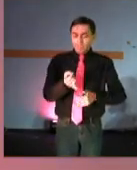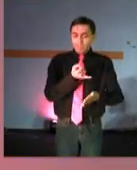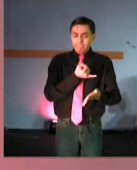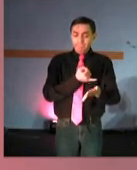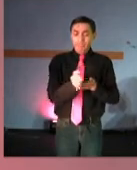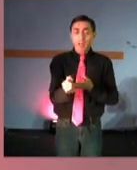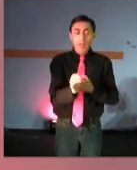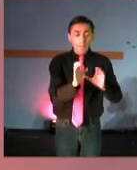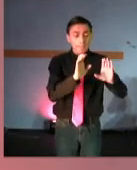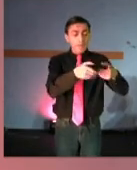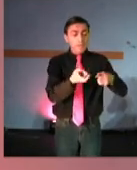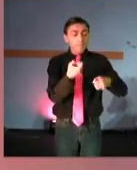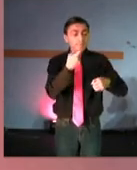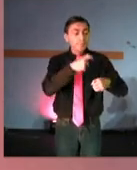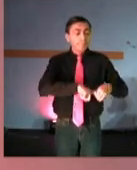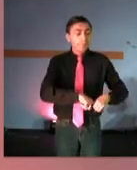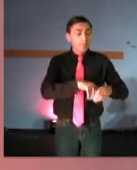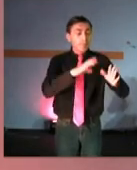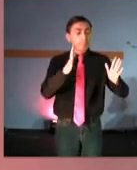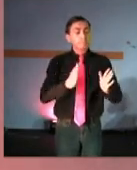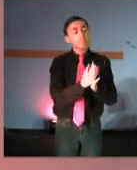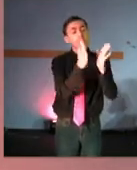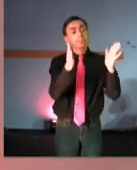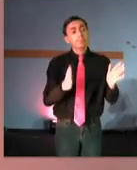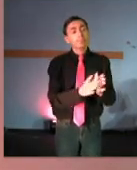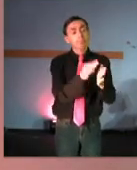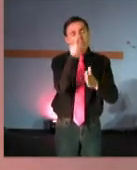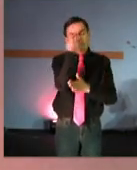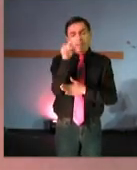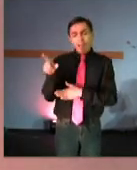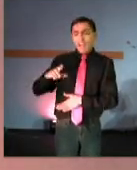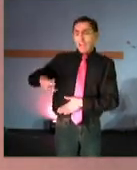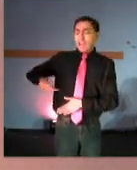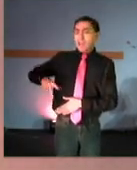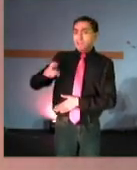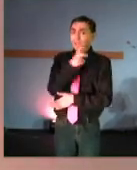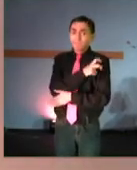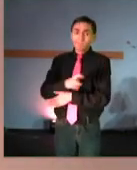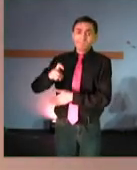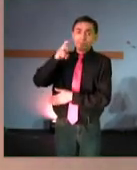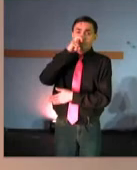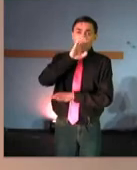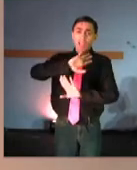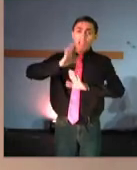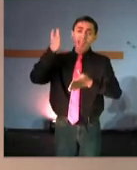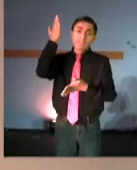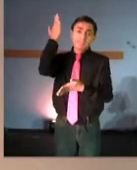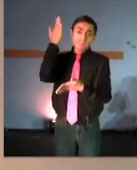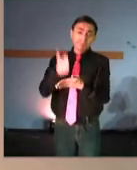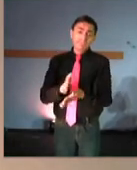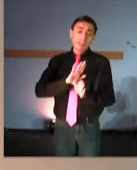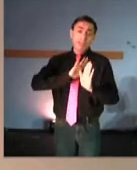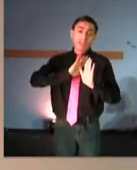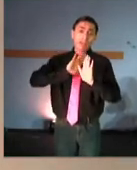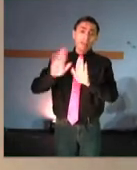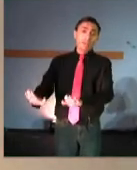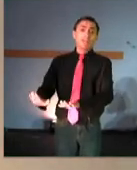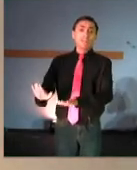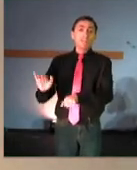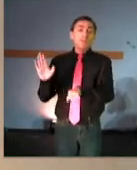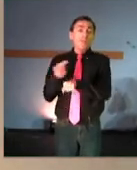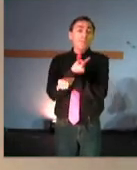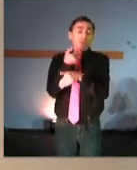para terminar con una dictadura que, como muy bien ha dicho Óscar de Pablo, nos había